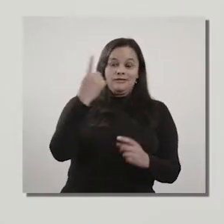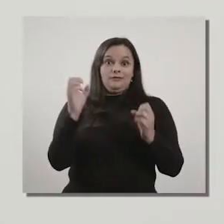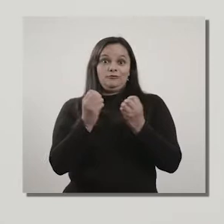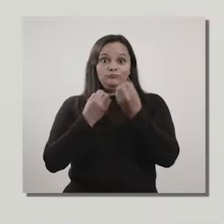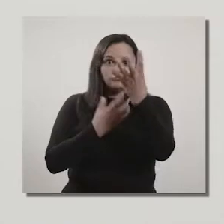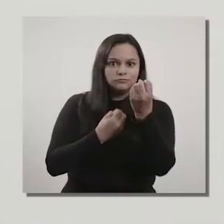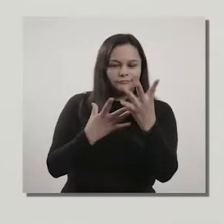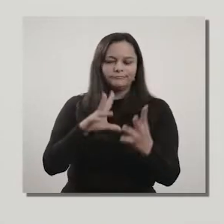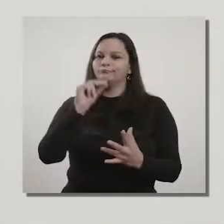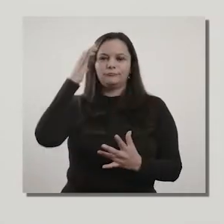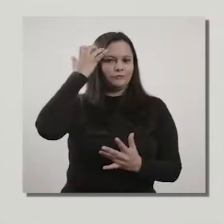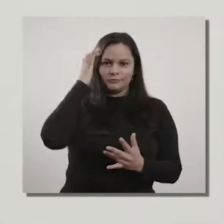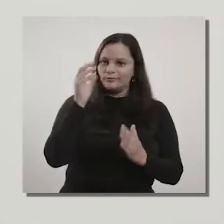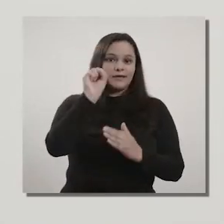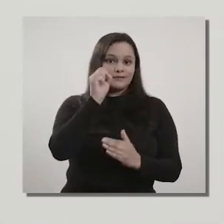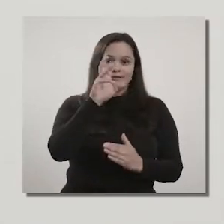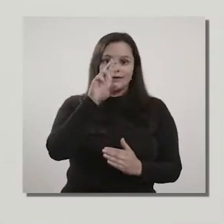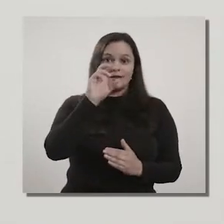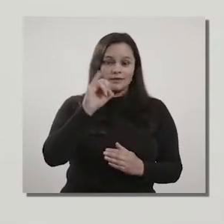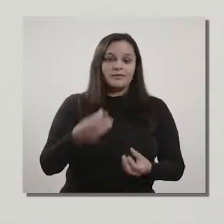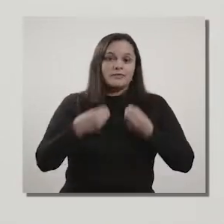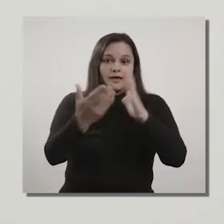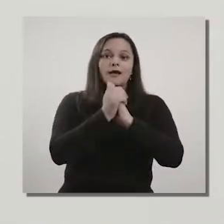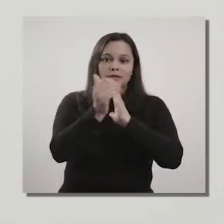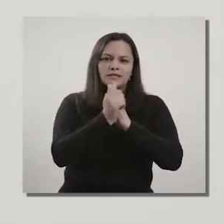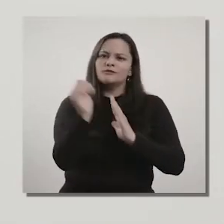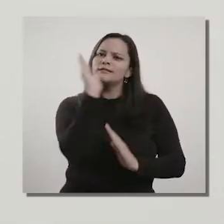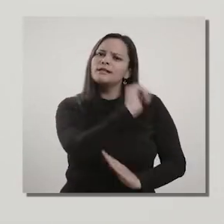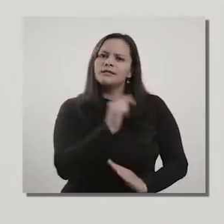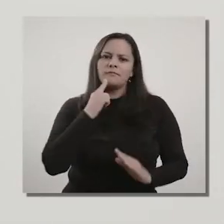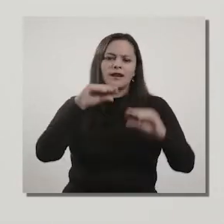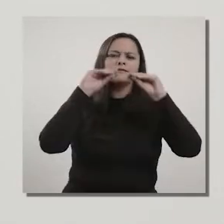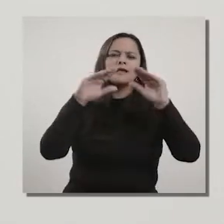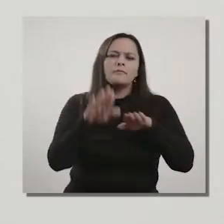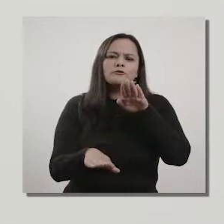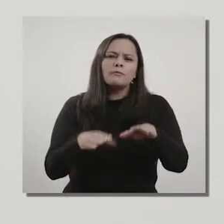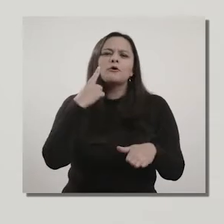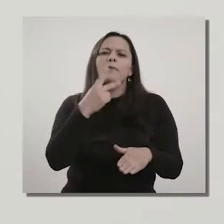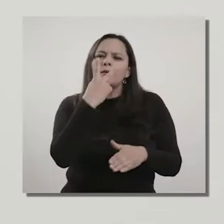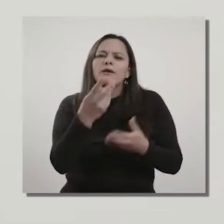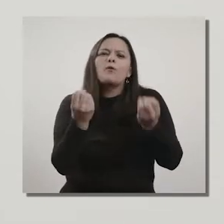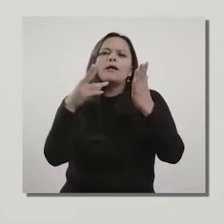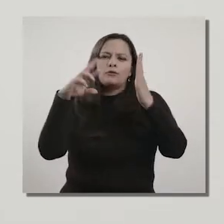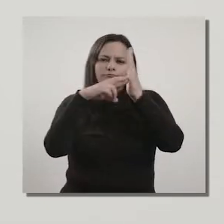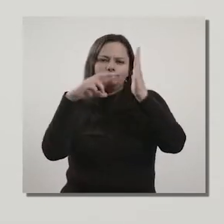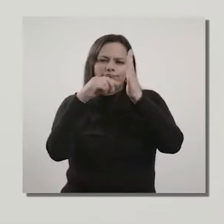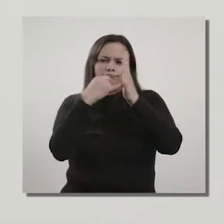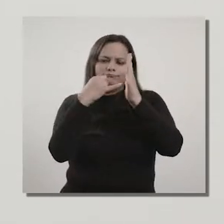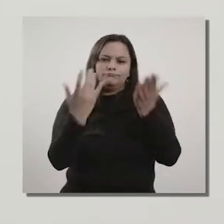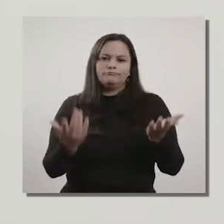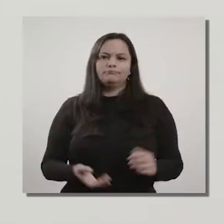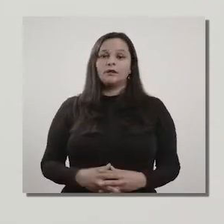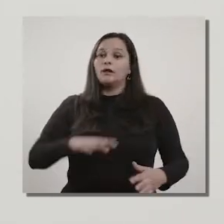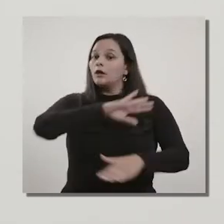mareados con tanta información? No se preocupen. El SRI brinda capacitaciones gratuitas para enseñarte paso a paso a calcular tu